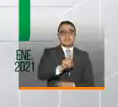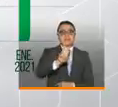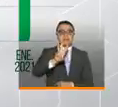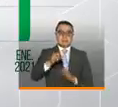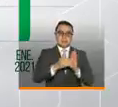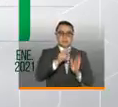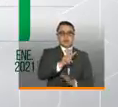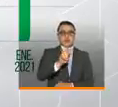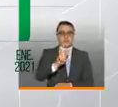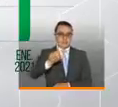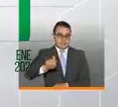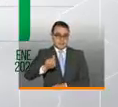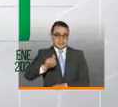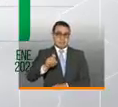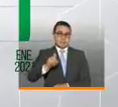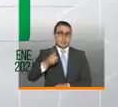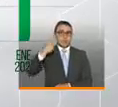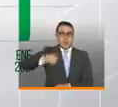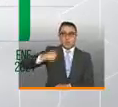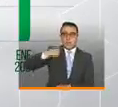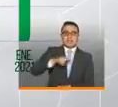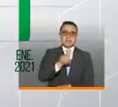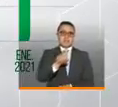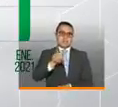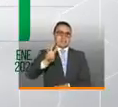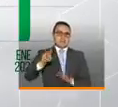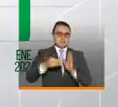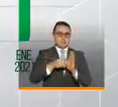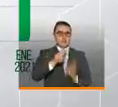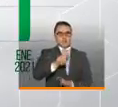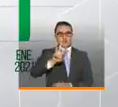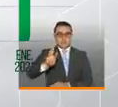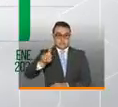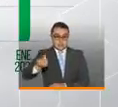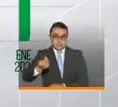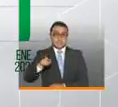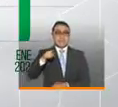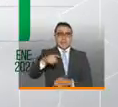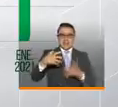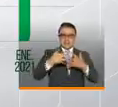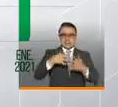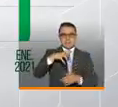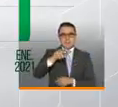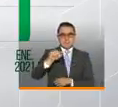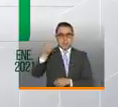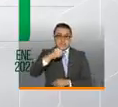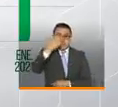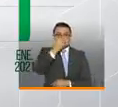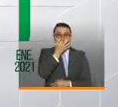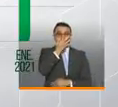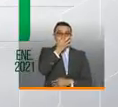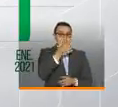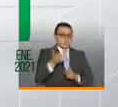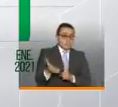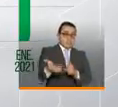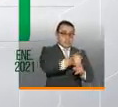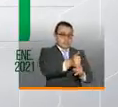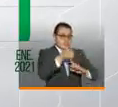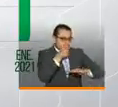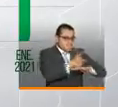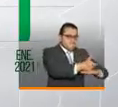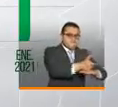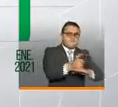63.236. Es decir, seguimos haciendo la búsqueda activa a través del sistema PRAS, prueba, rastreo y aislamiento selectivo. Miremos